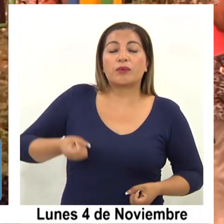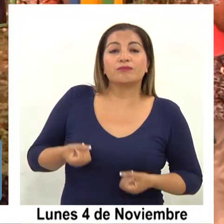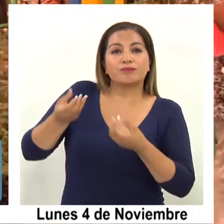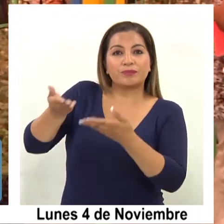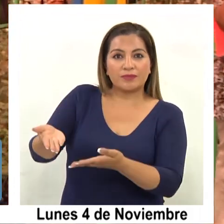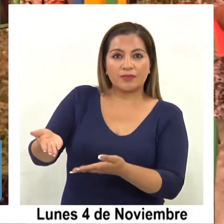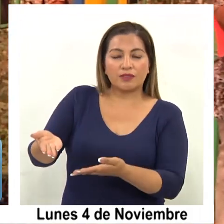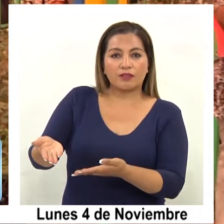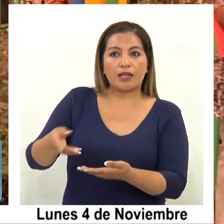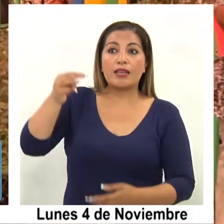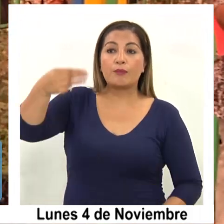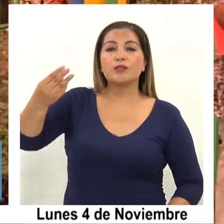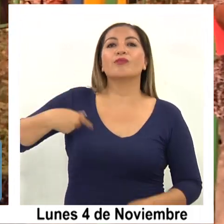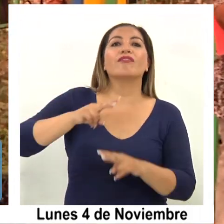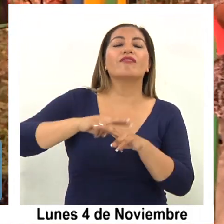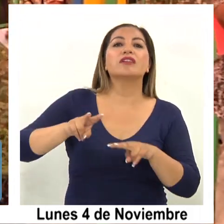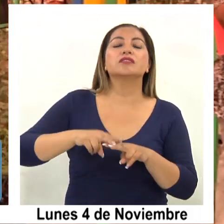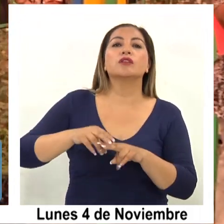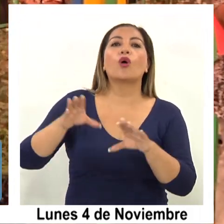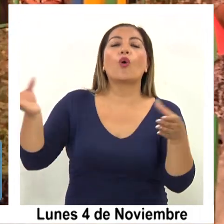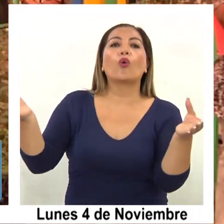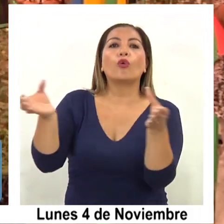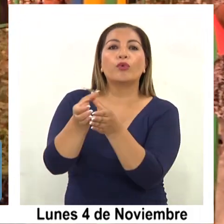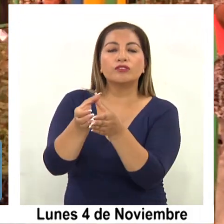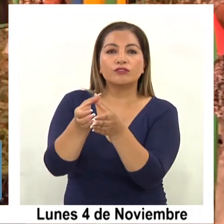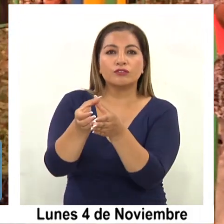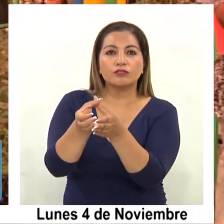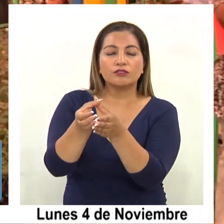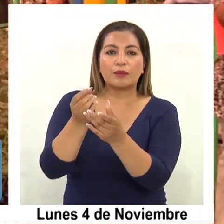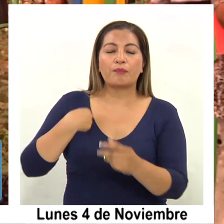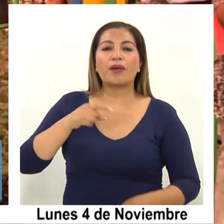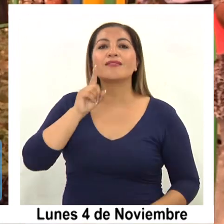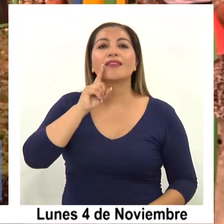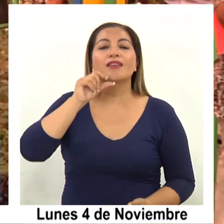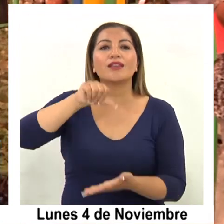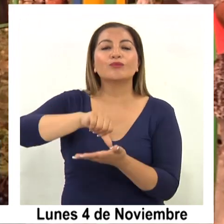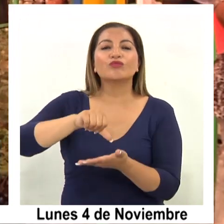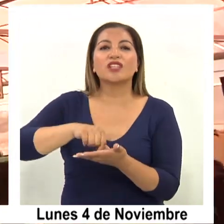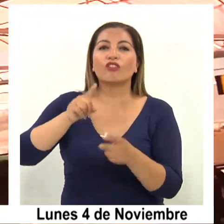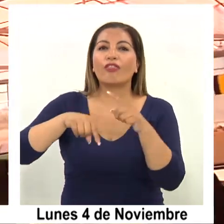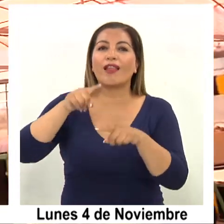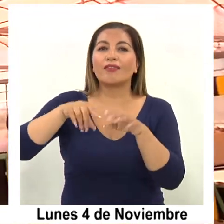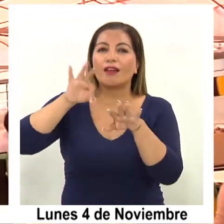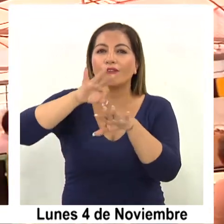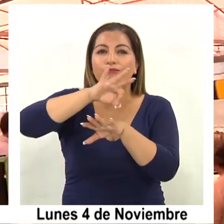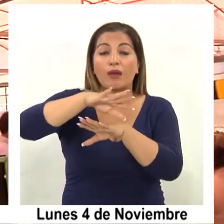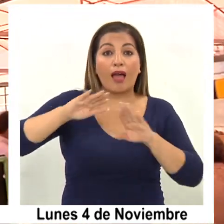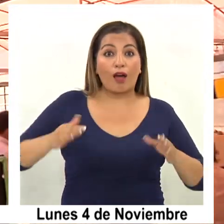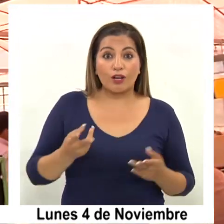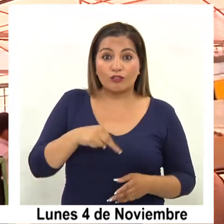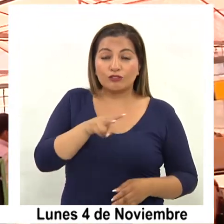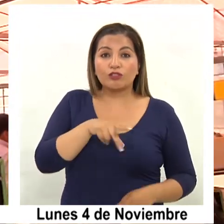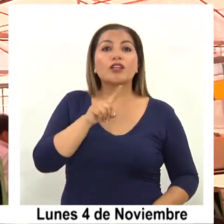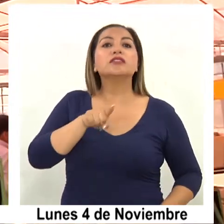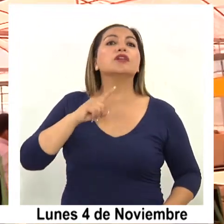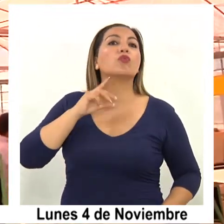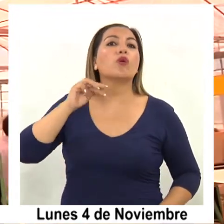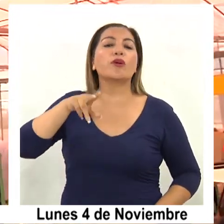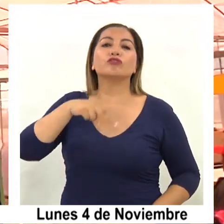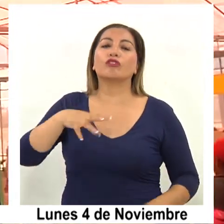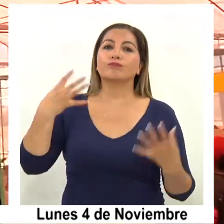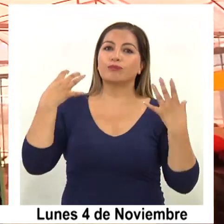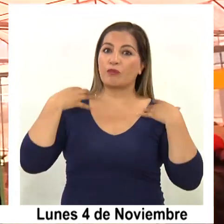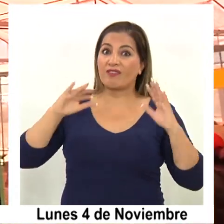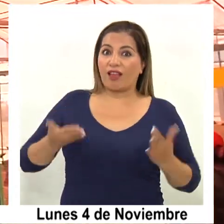y ellos van a formar una corporación para manejar este centro productivo y por el mientras nosotros lo estamos administrando